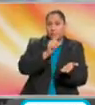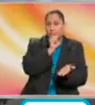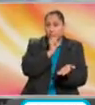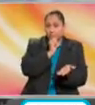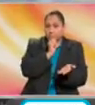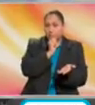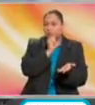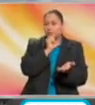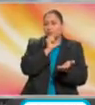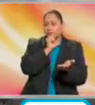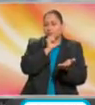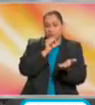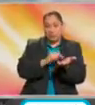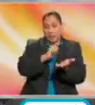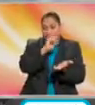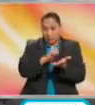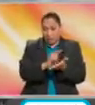estampa